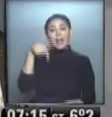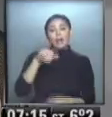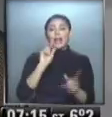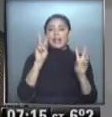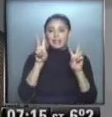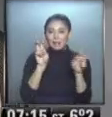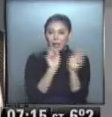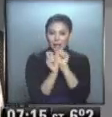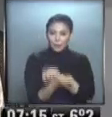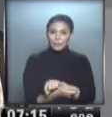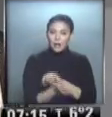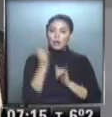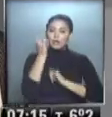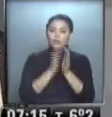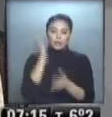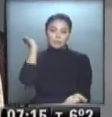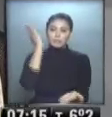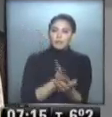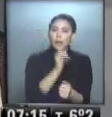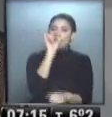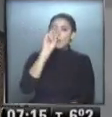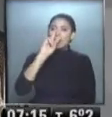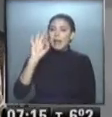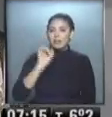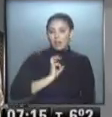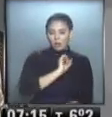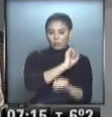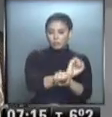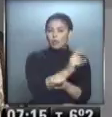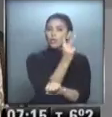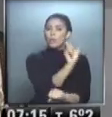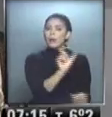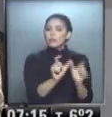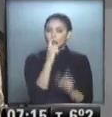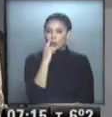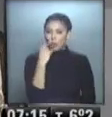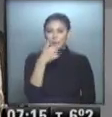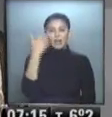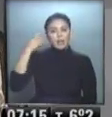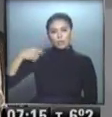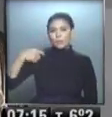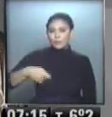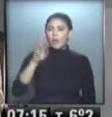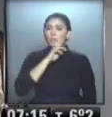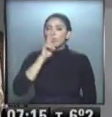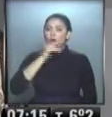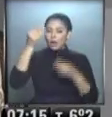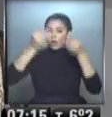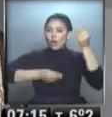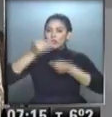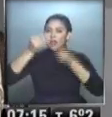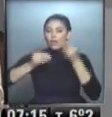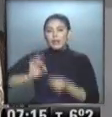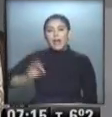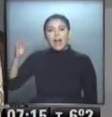Vamos a cambiar de tema para hablar de la condena a 20 años de prisión para dos hombres por el homicidio de la contadora Laura Bard, ocurrido